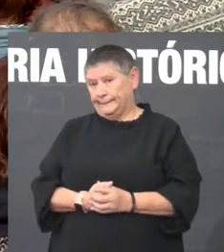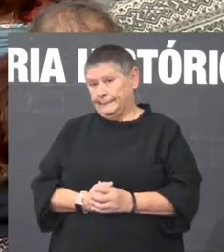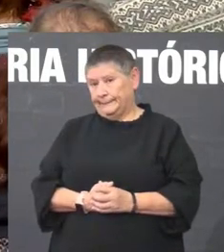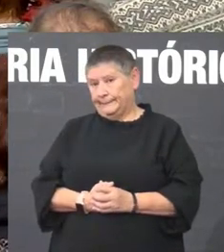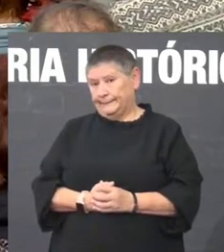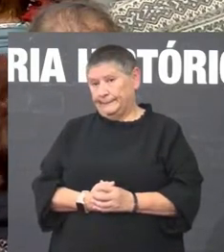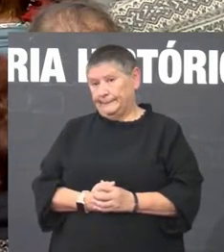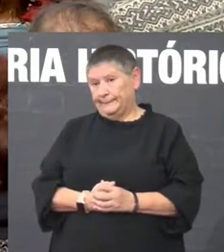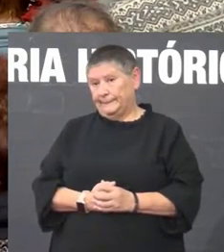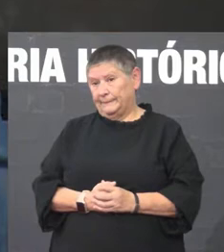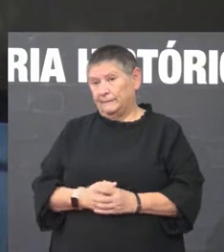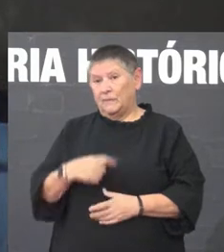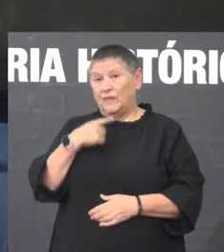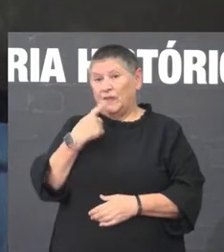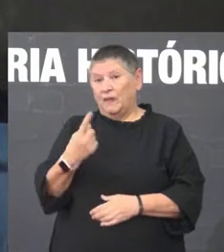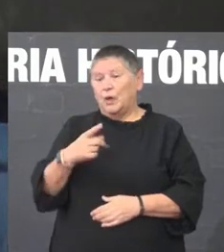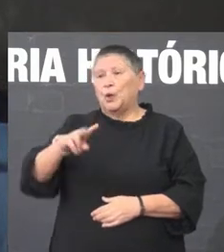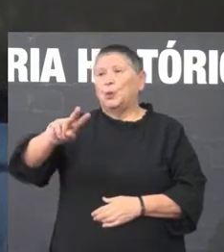Y dijo, nunca.